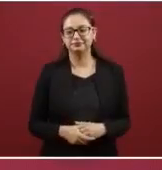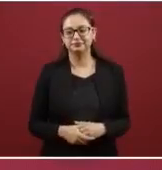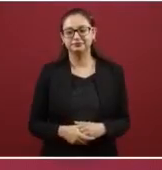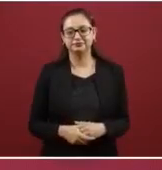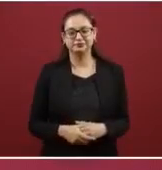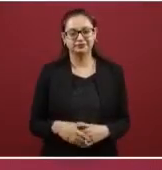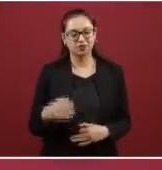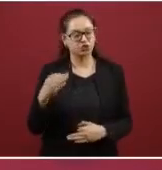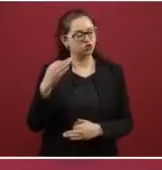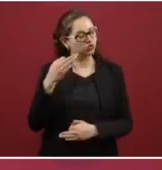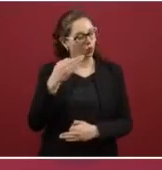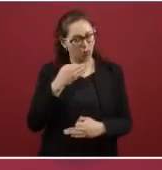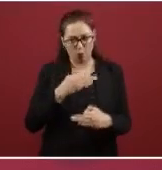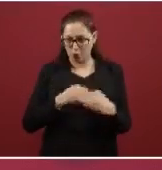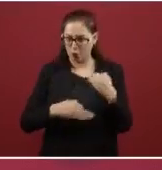todos,